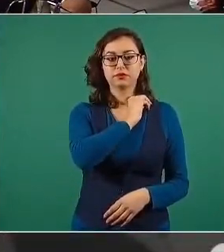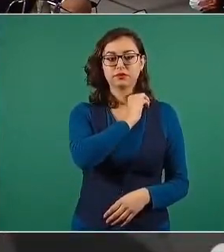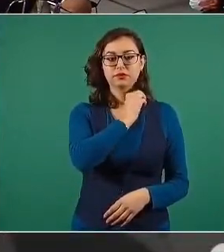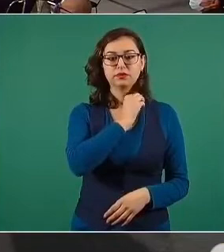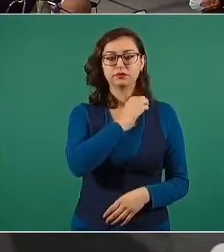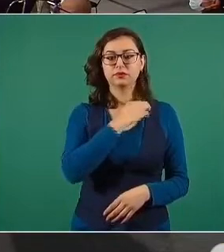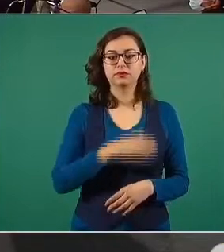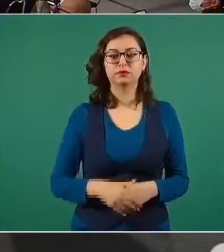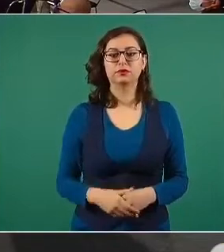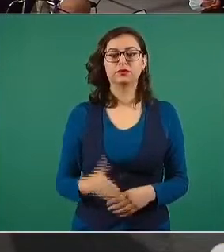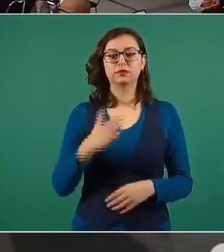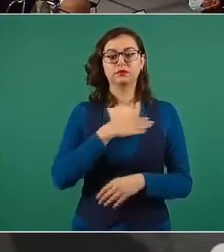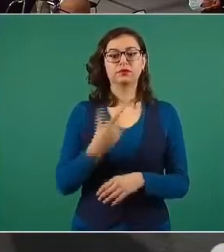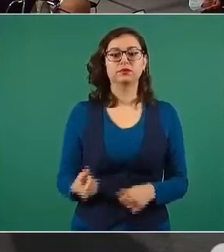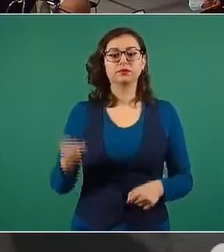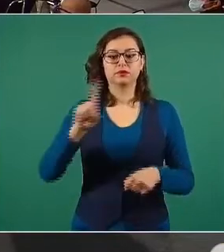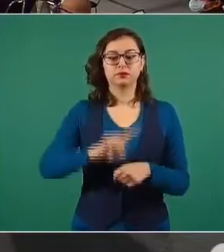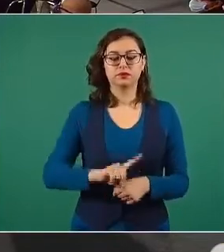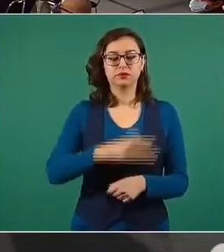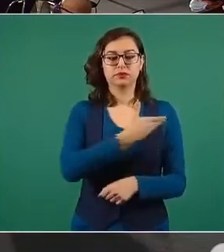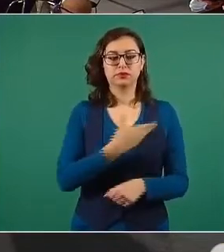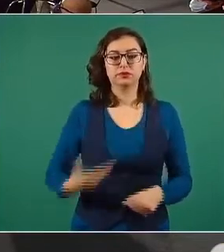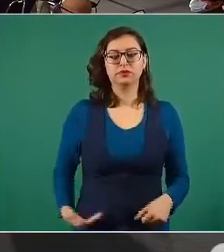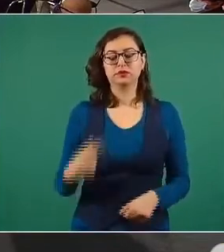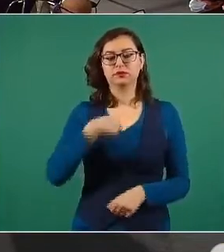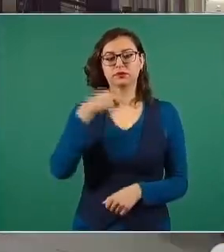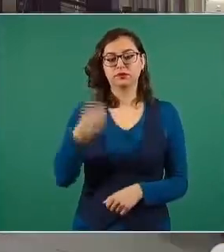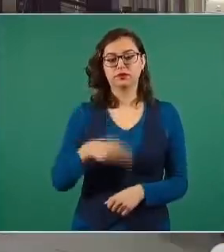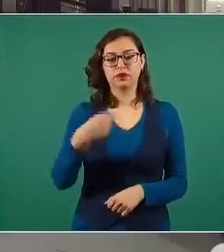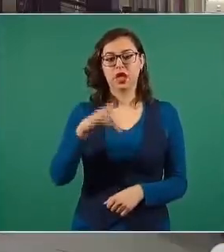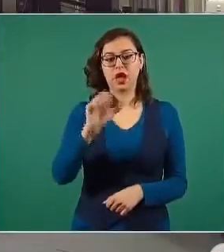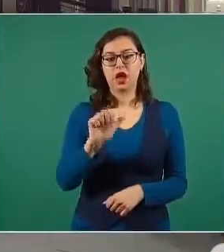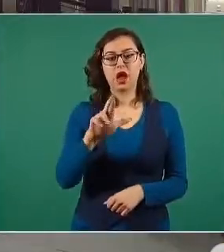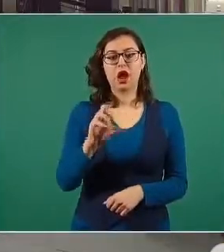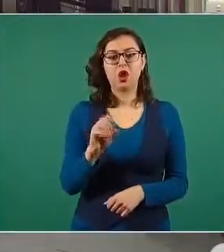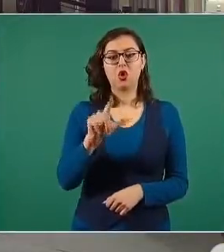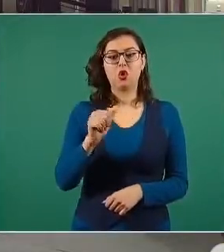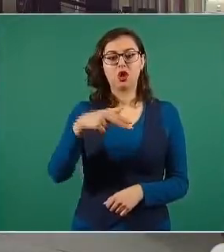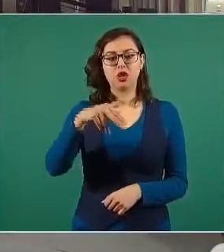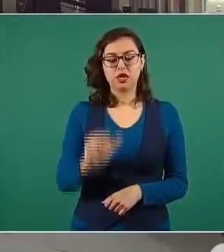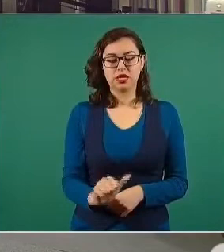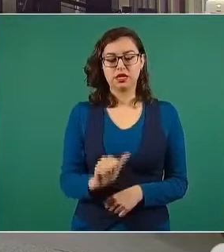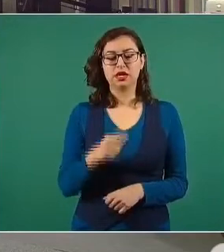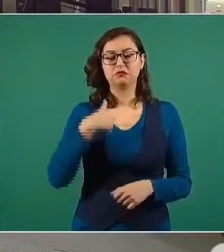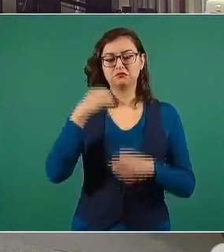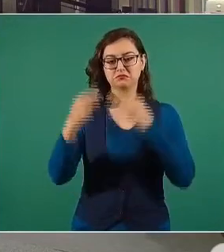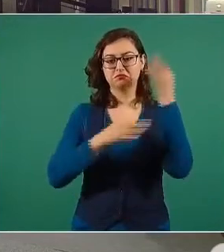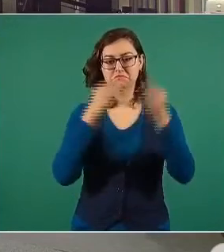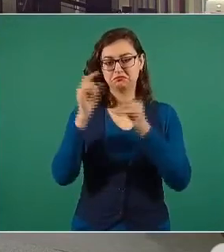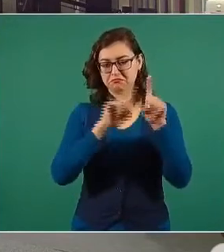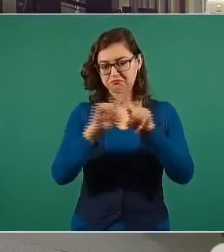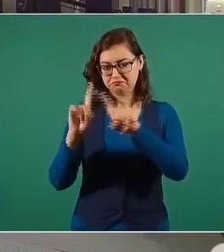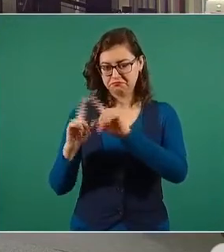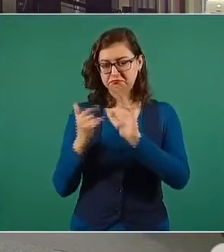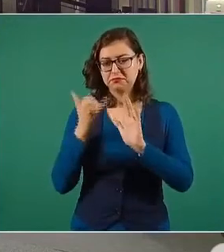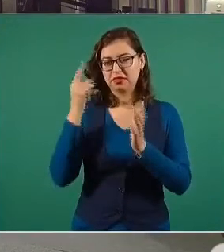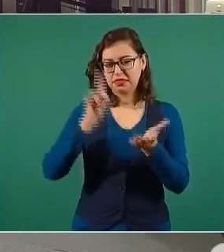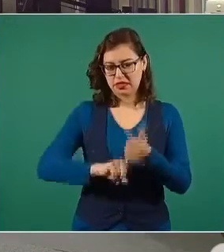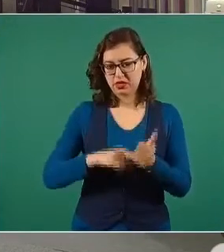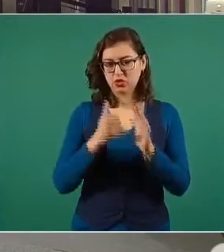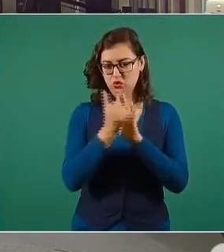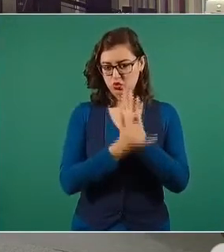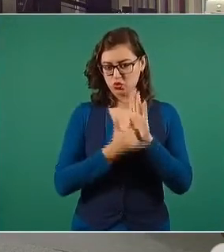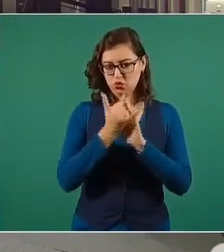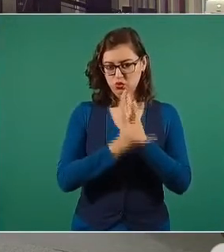Muy buenos días, señor presidente. Carolina García, de Patria 24/7 y El Charro Político, canales en YouTube. Hace algunos días,